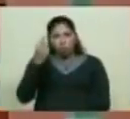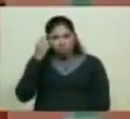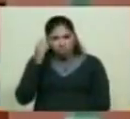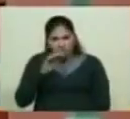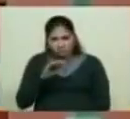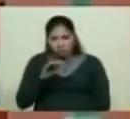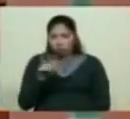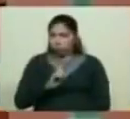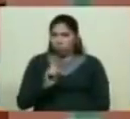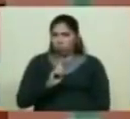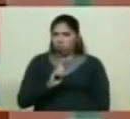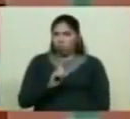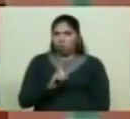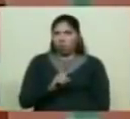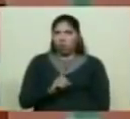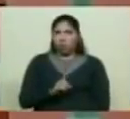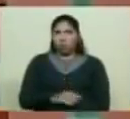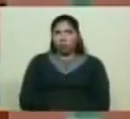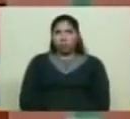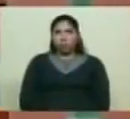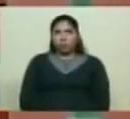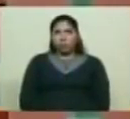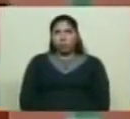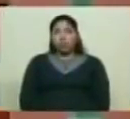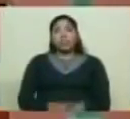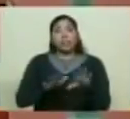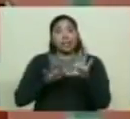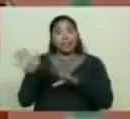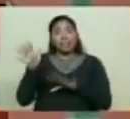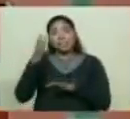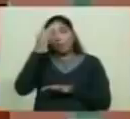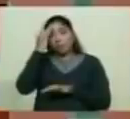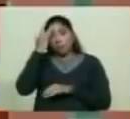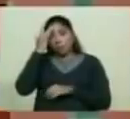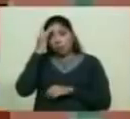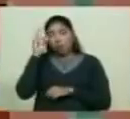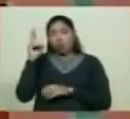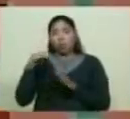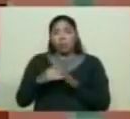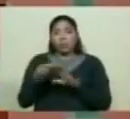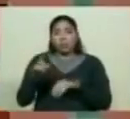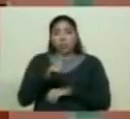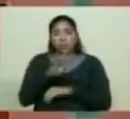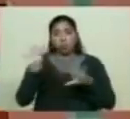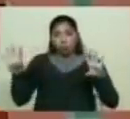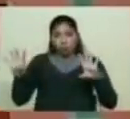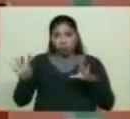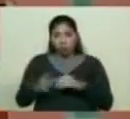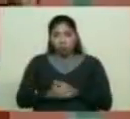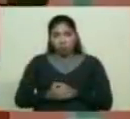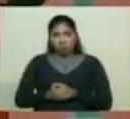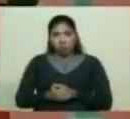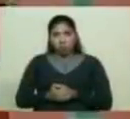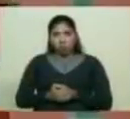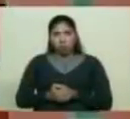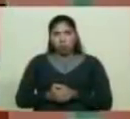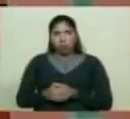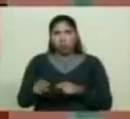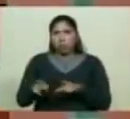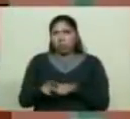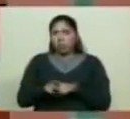sino que el 15 de febrero de 2019 sea una explosión de